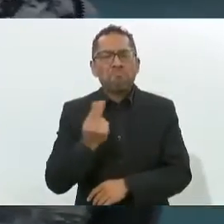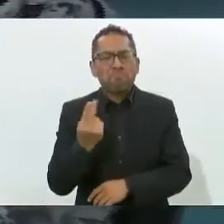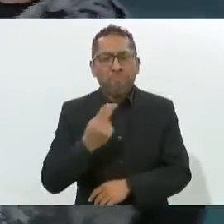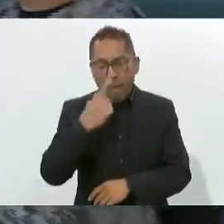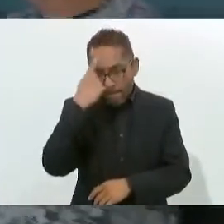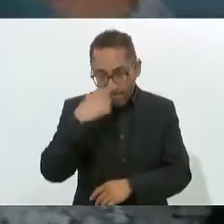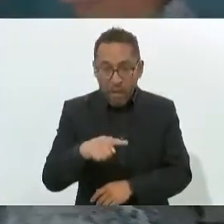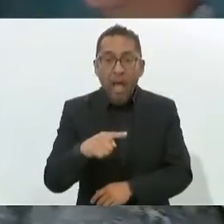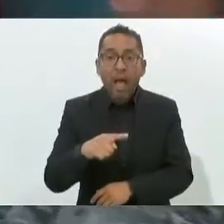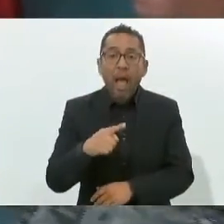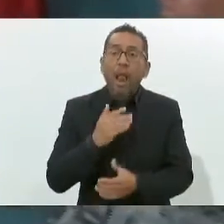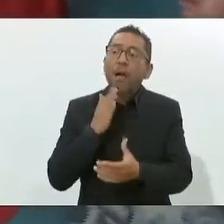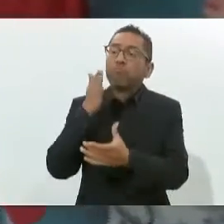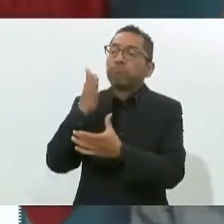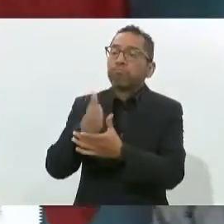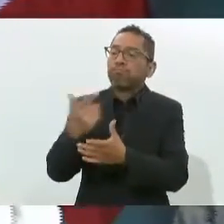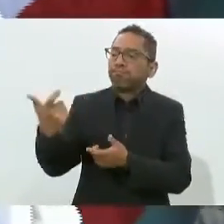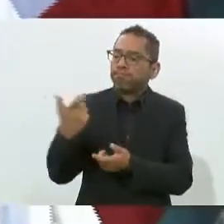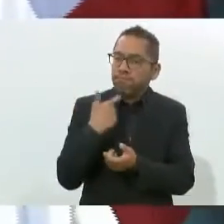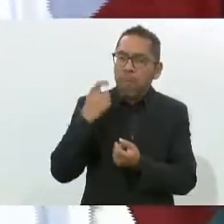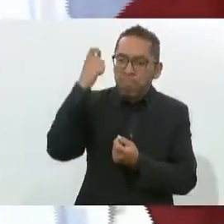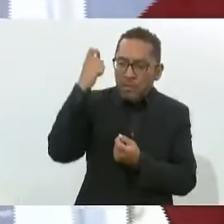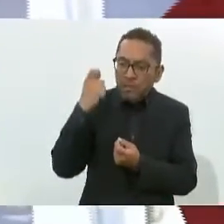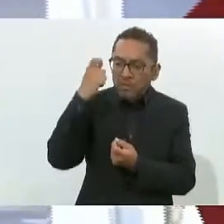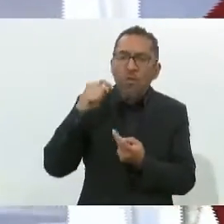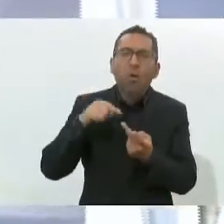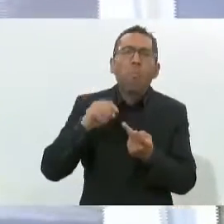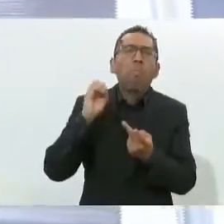cobrar su pensión, su beca,